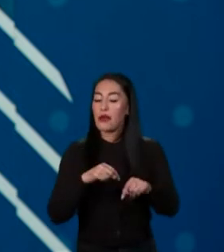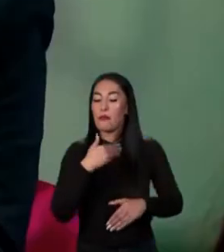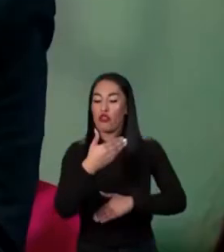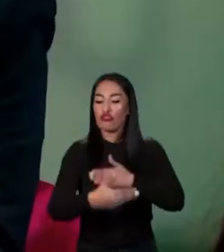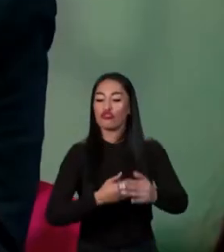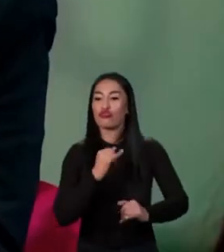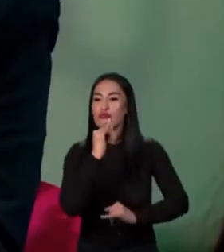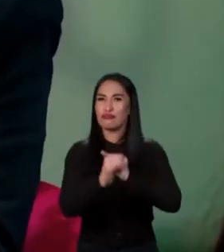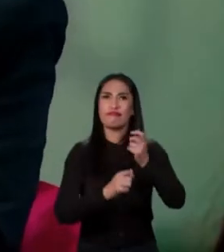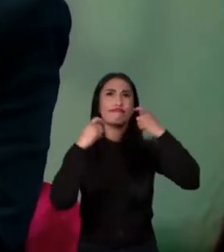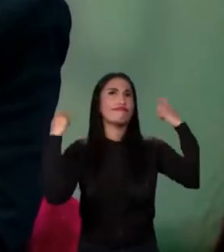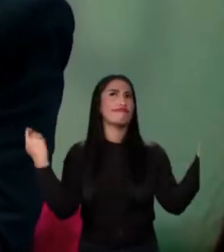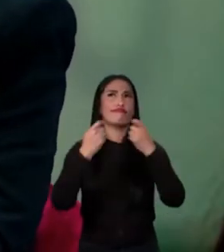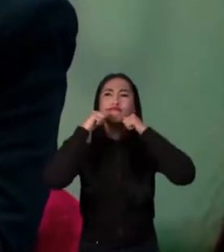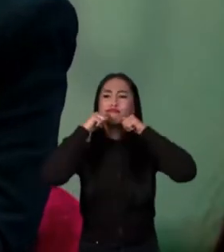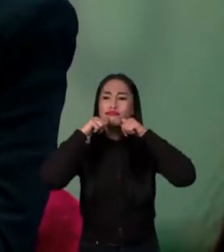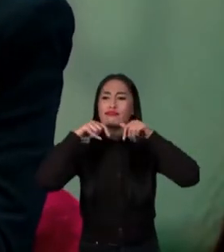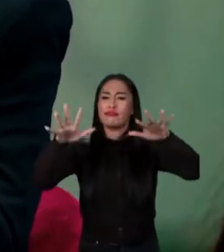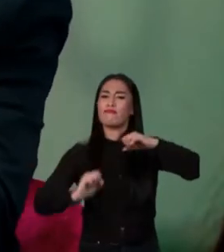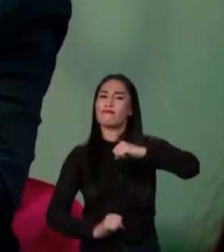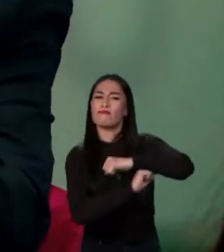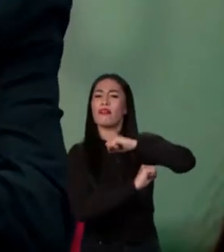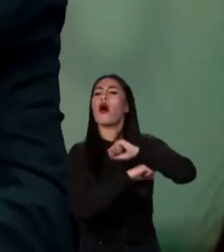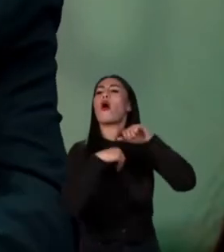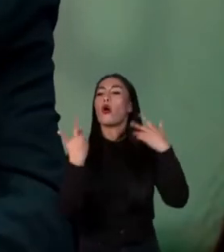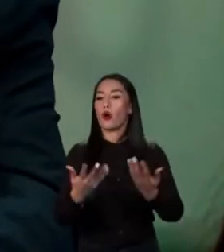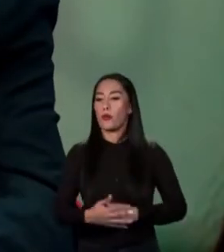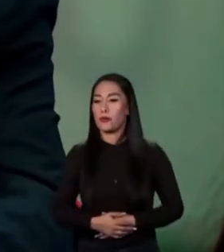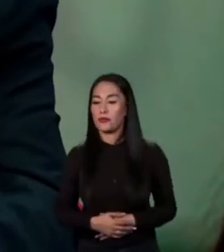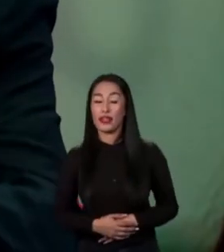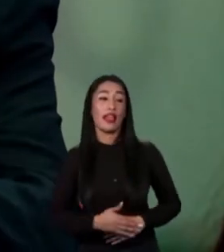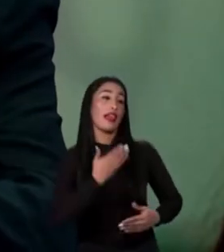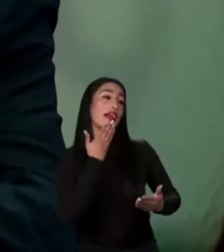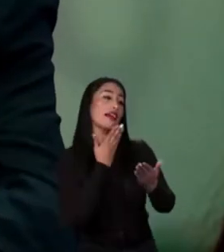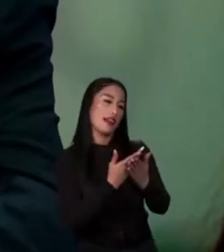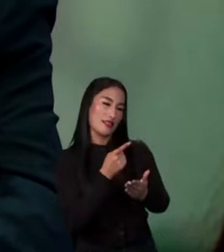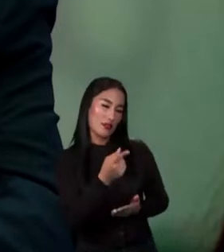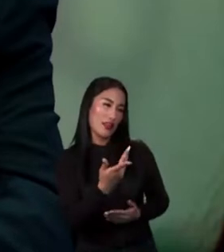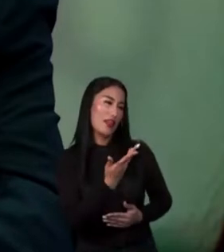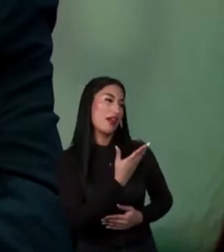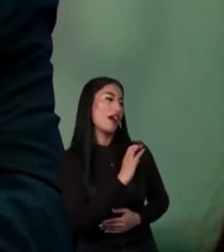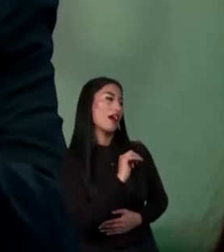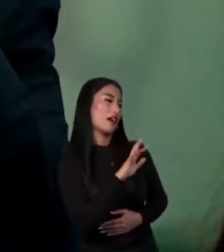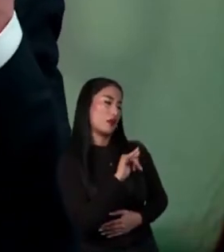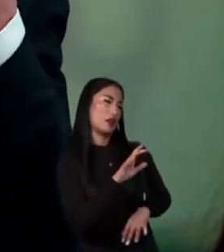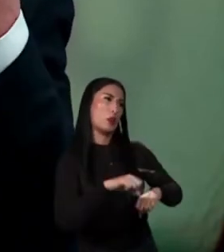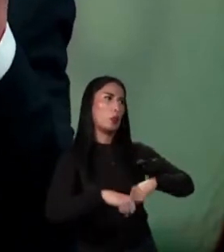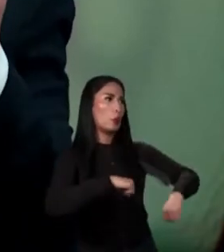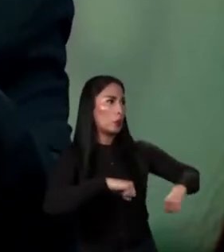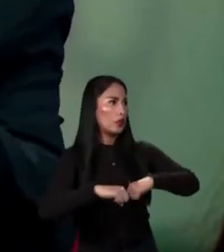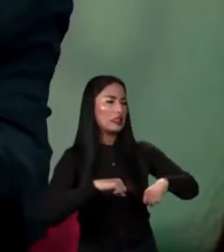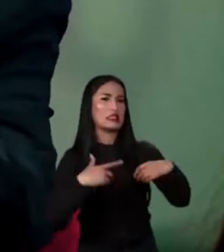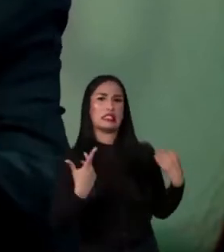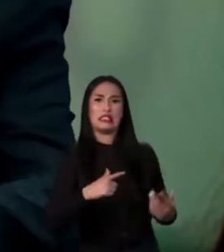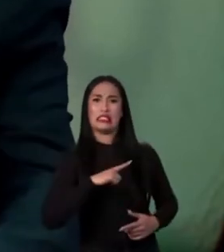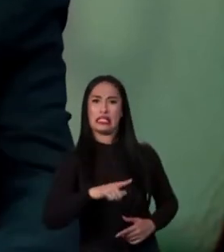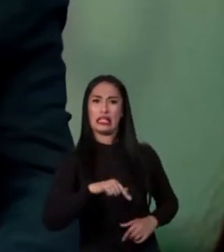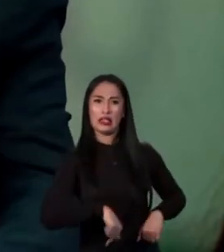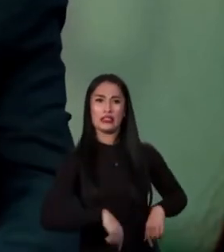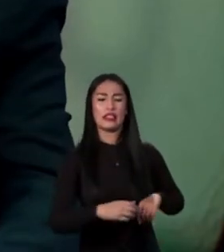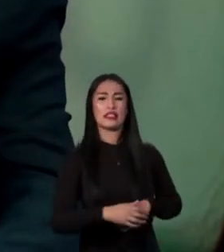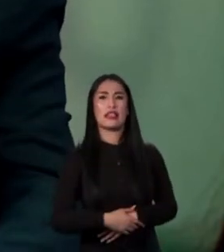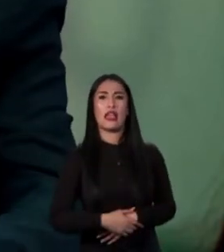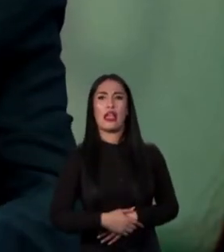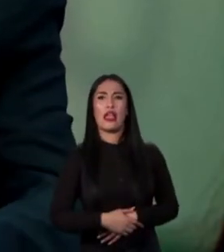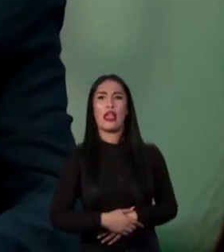viceministro primero darle las gracias a usted a carolina felicitarlos por la gestión que han hecho sobre este resultado el collage como decía